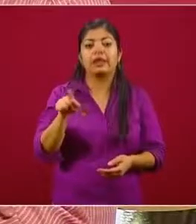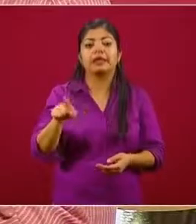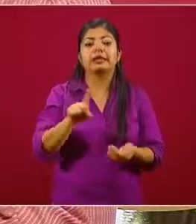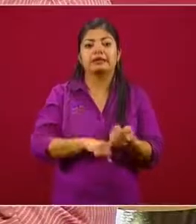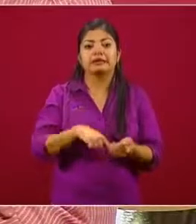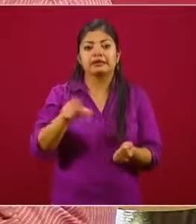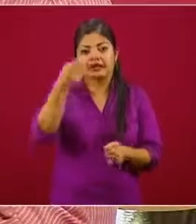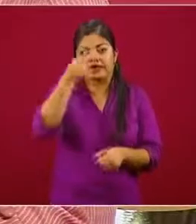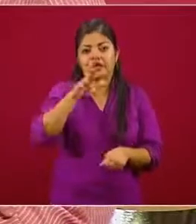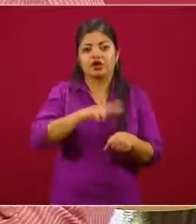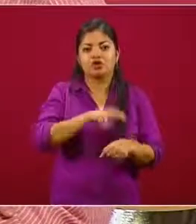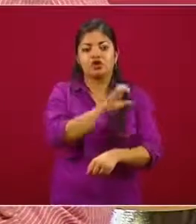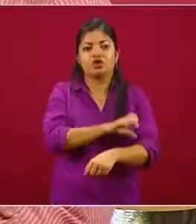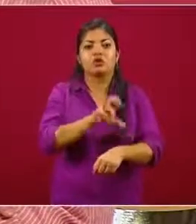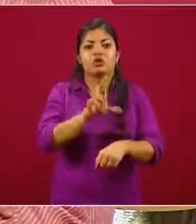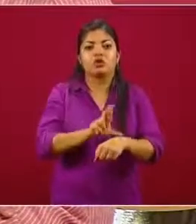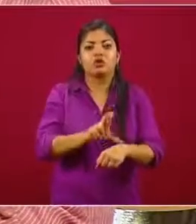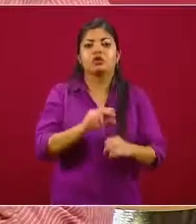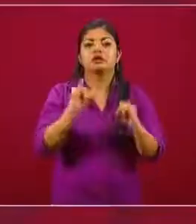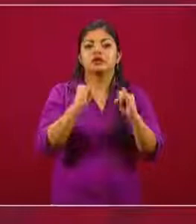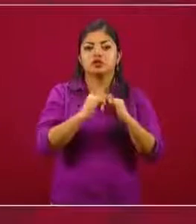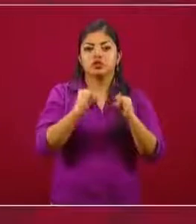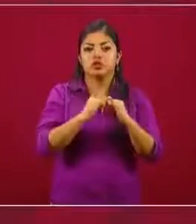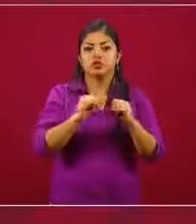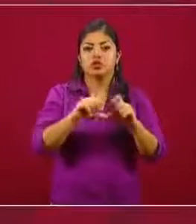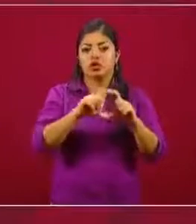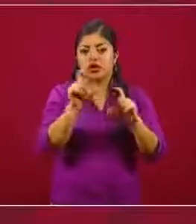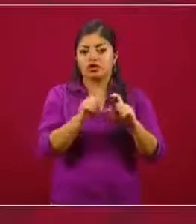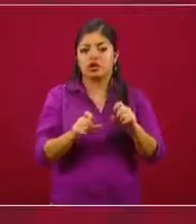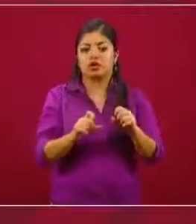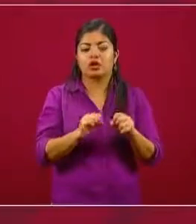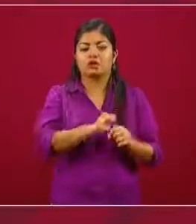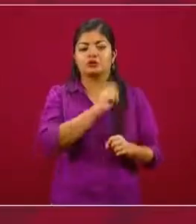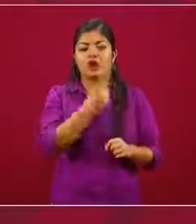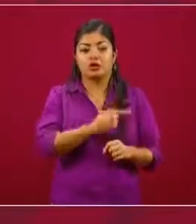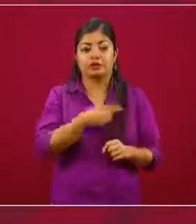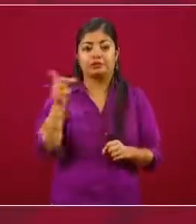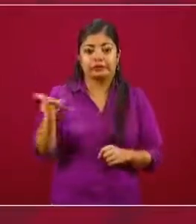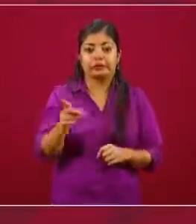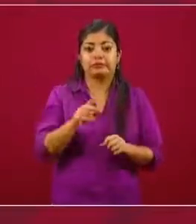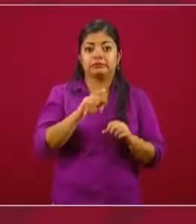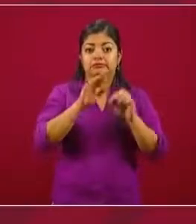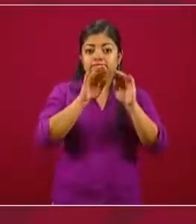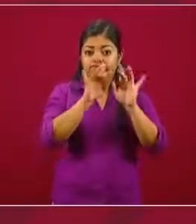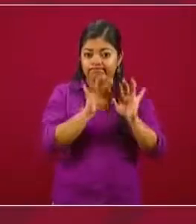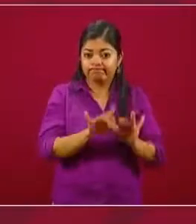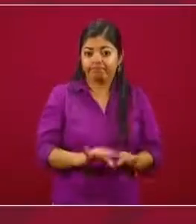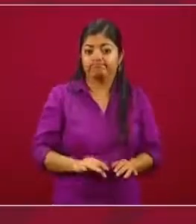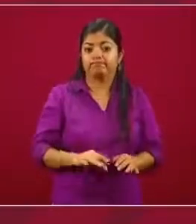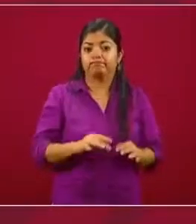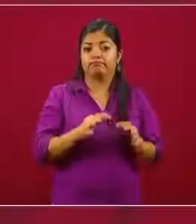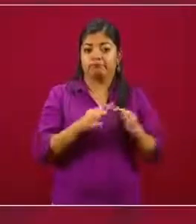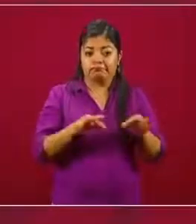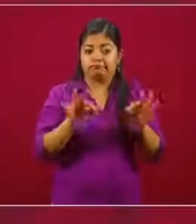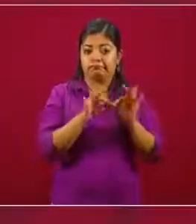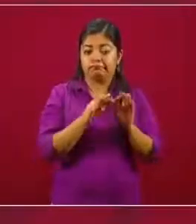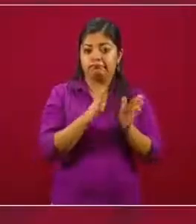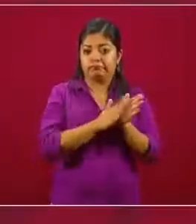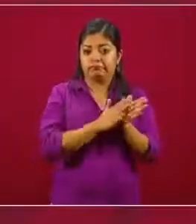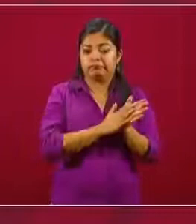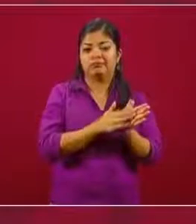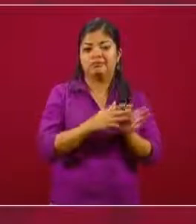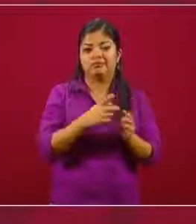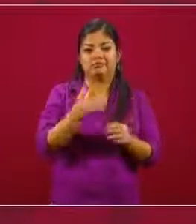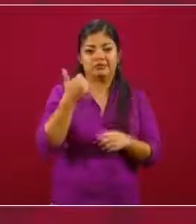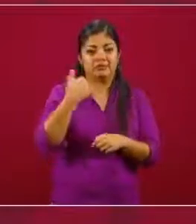general de coordinación de los Institutos Nacionales de Salud y quien fue el redactor principal y promotor de este documento en el sexenio